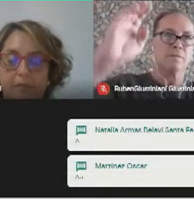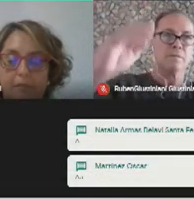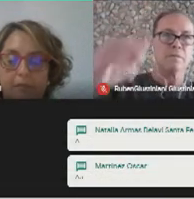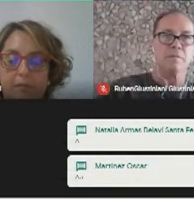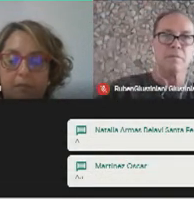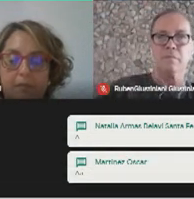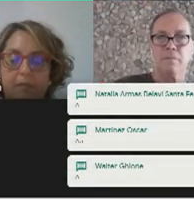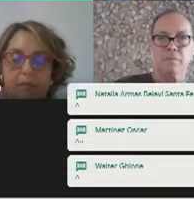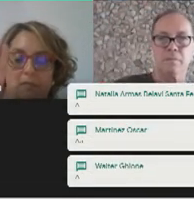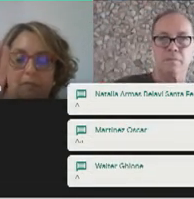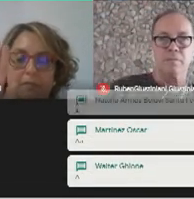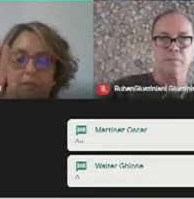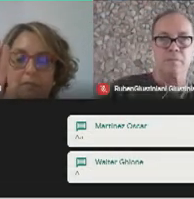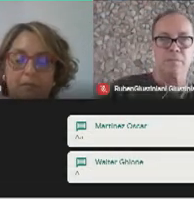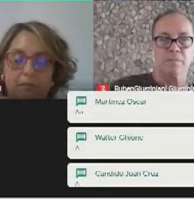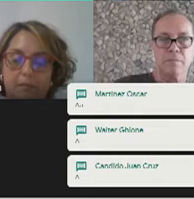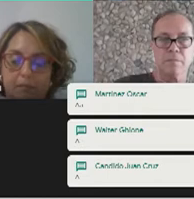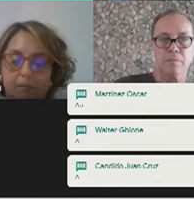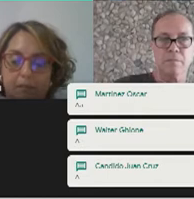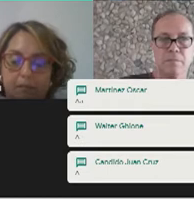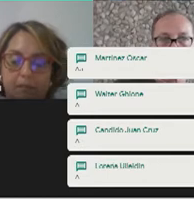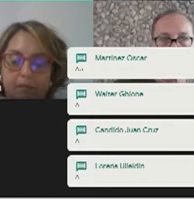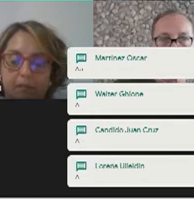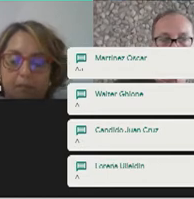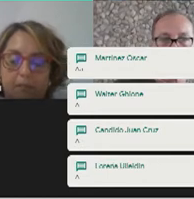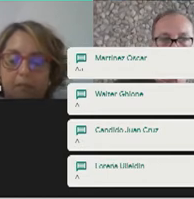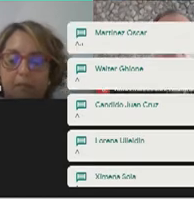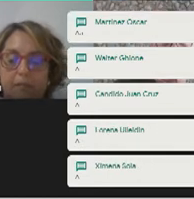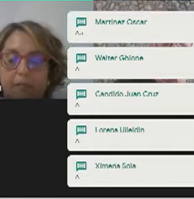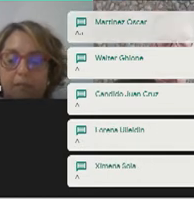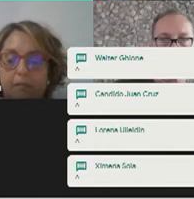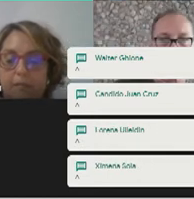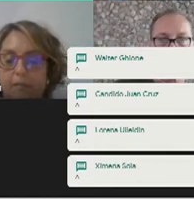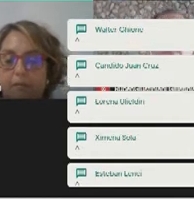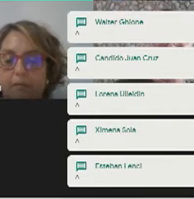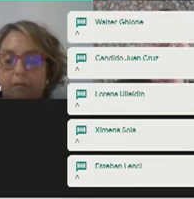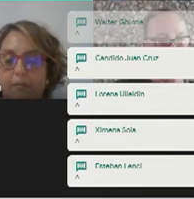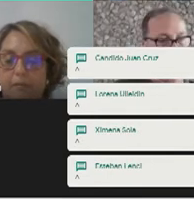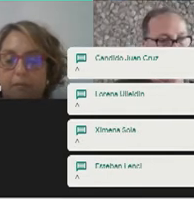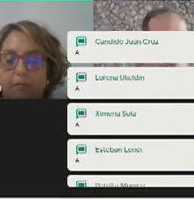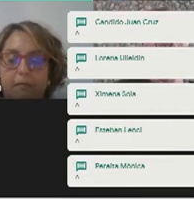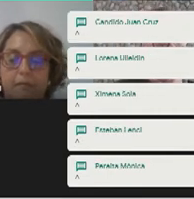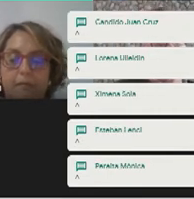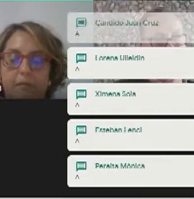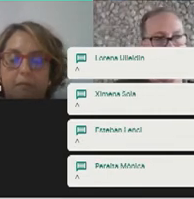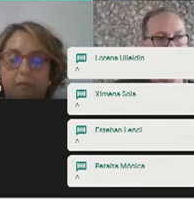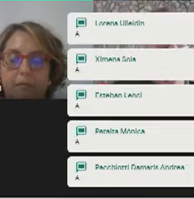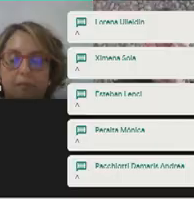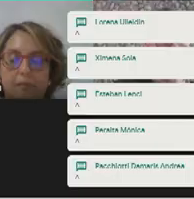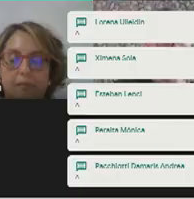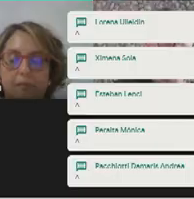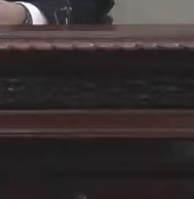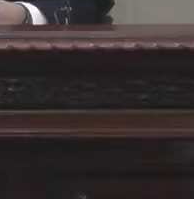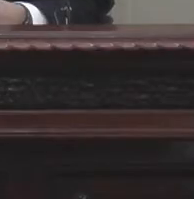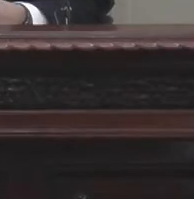preferencia número 60 proyecto de comunicación 39 1876 diputado mayor hadas por el cual se solicita